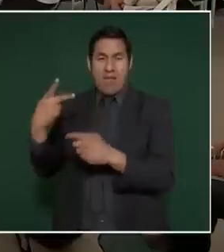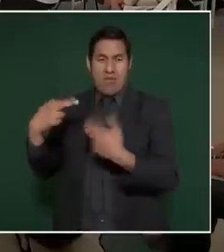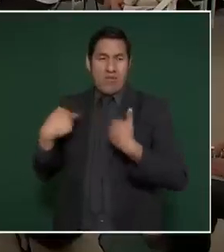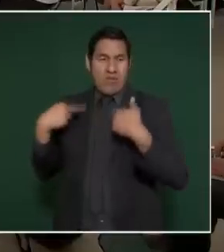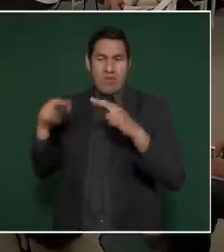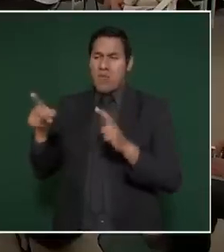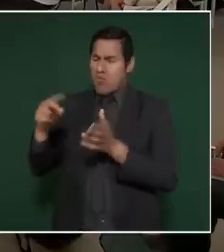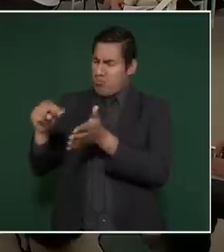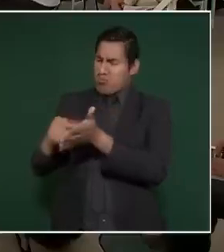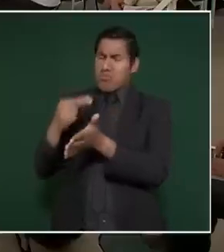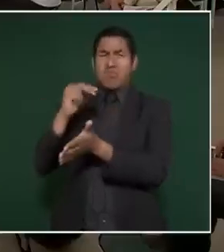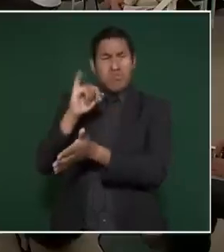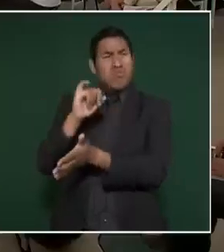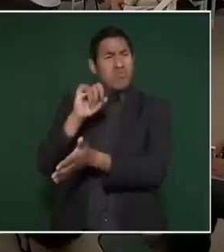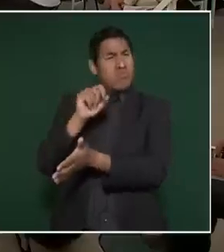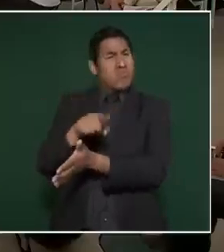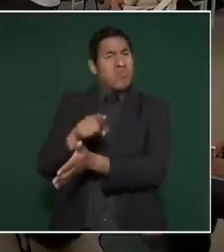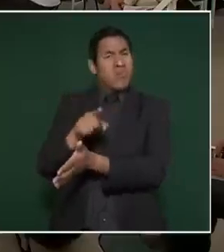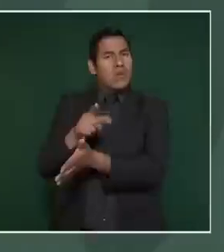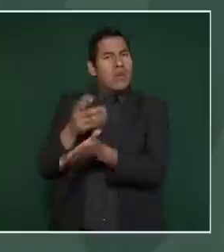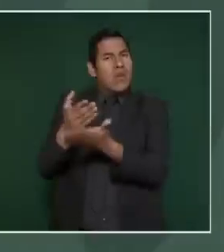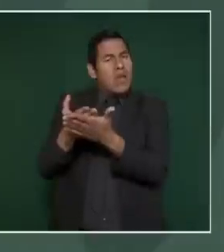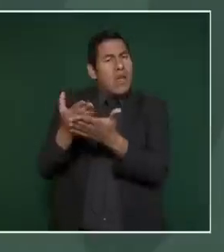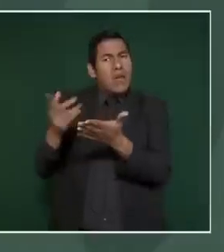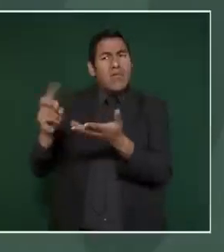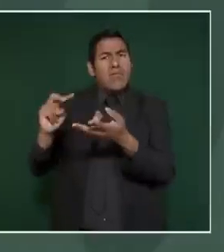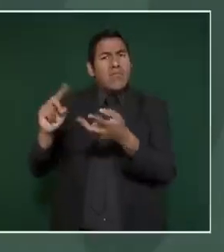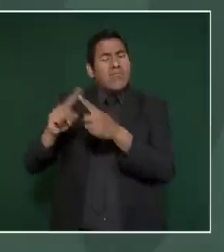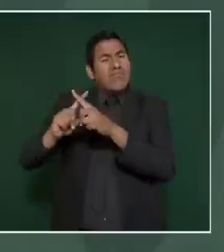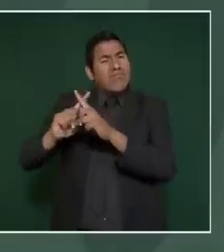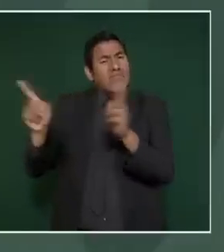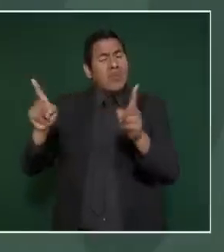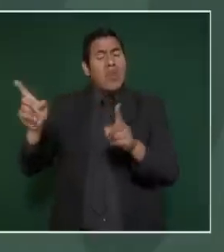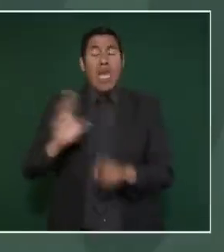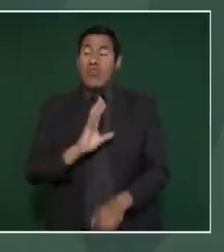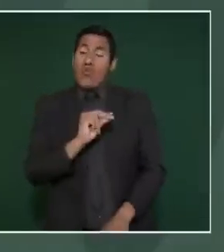Y ahora se rajan,